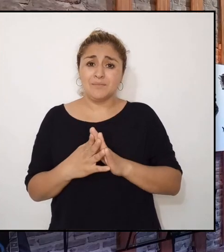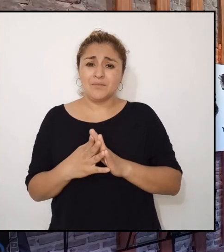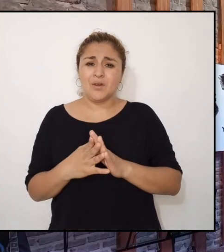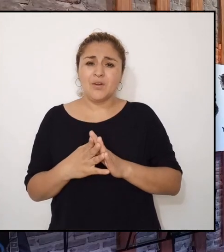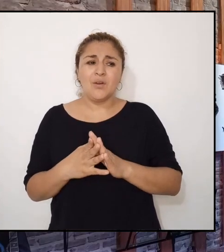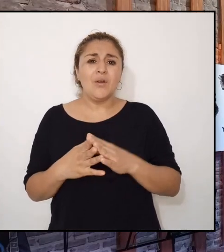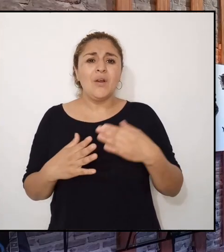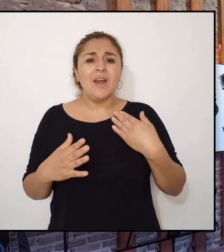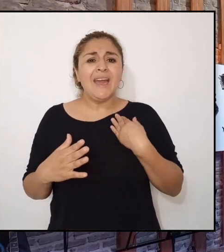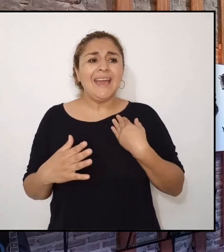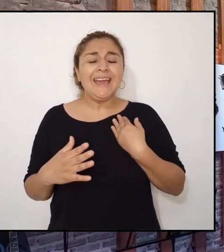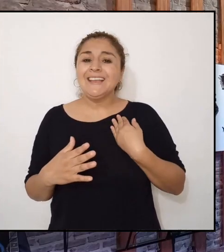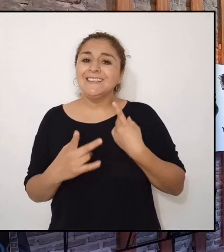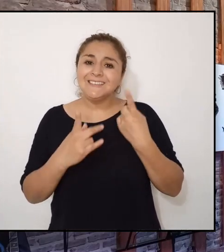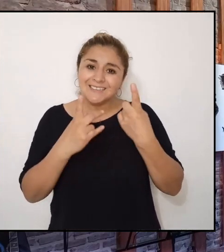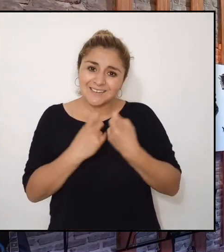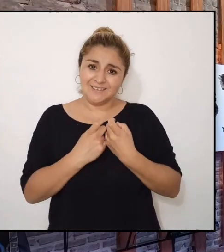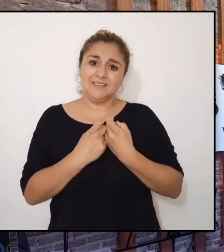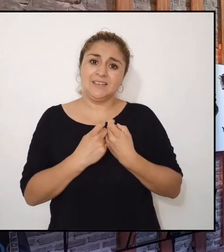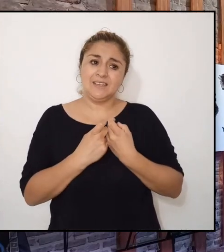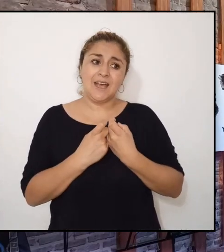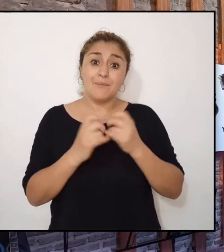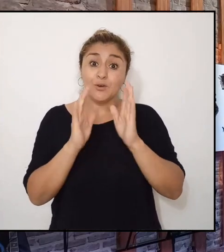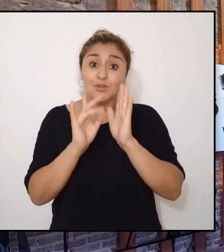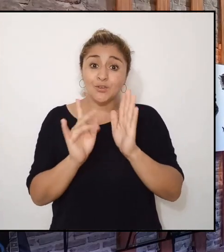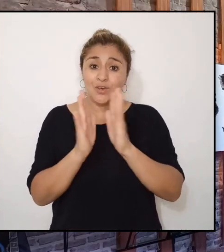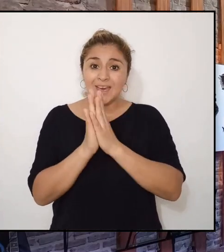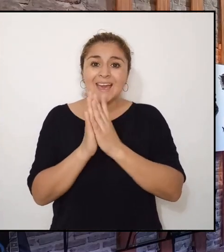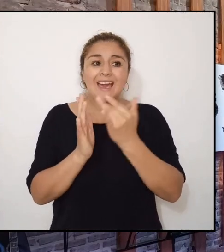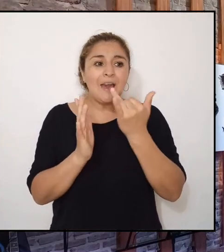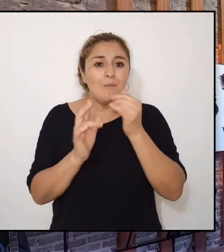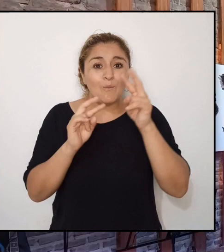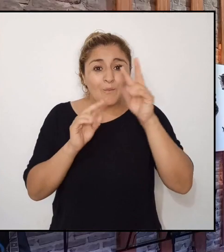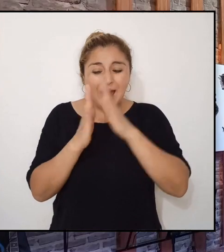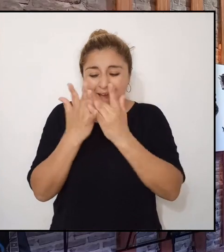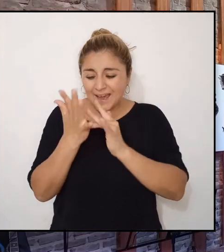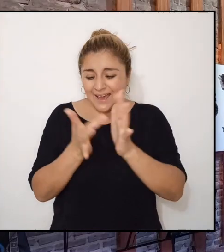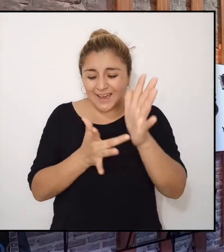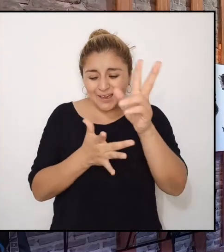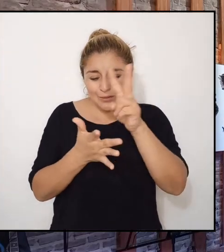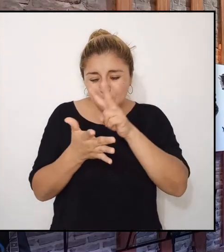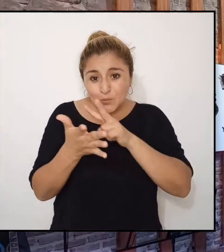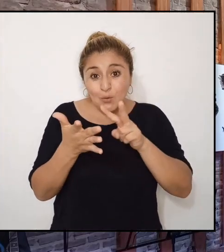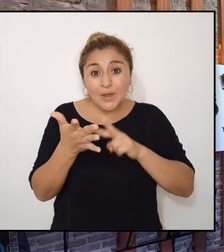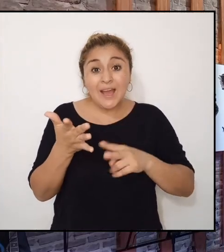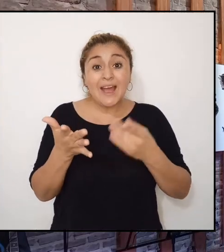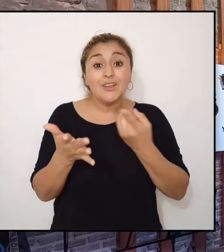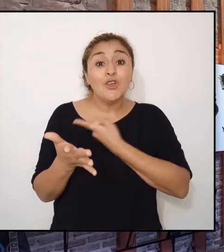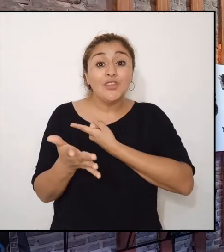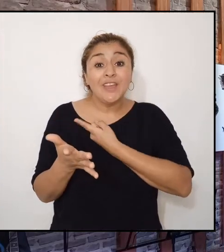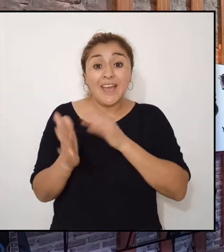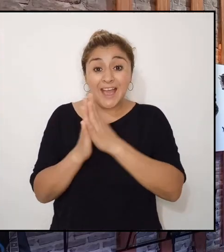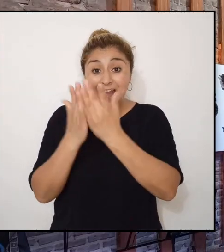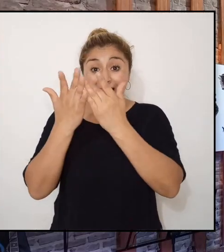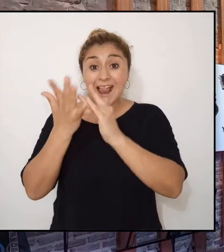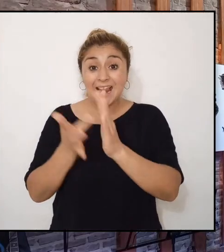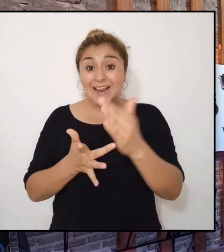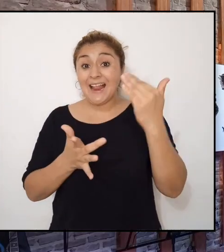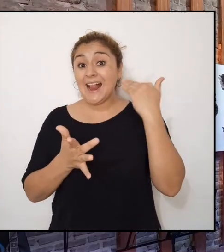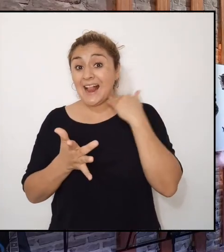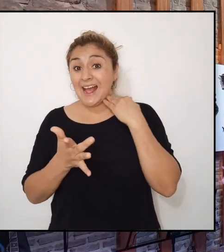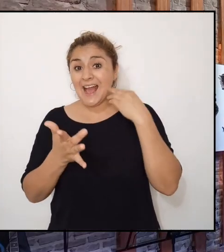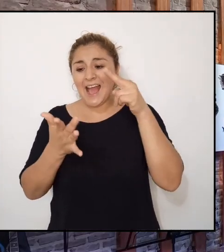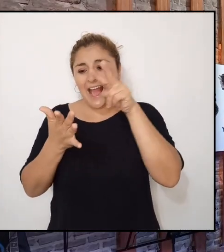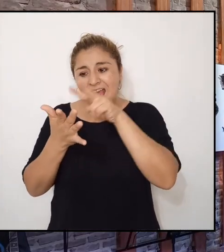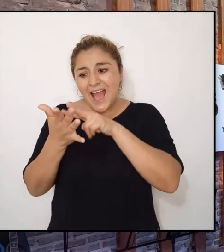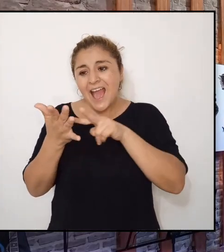comunión con Dios, con la palabra de Dios, con Jesús. Se habían olvidado a Jesús. Y consagrado no significa que yo cumpla absolutamente